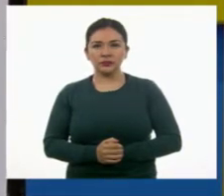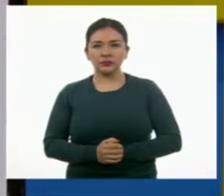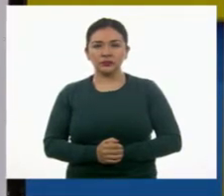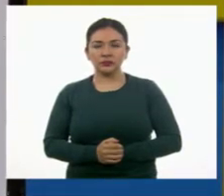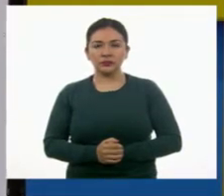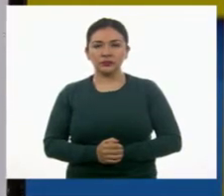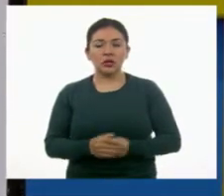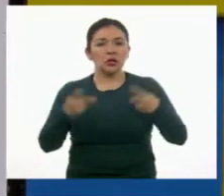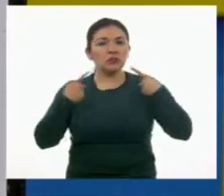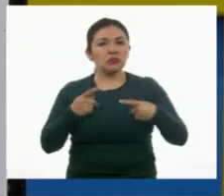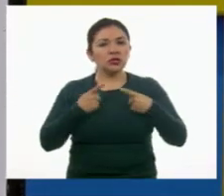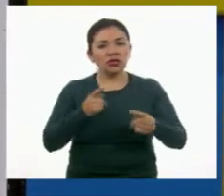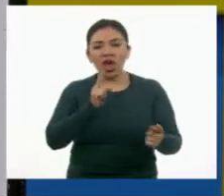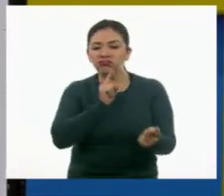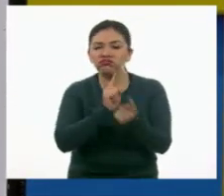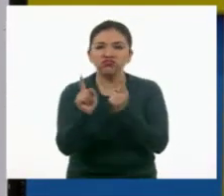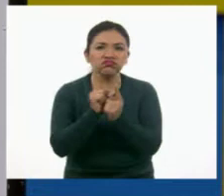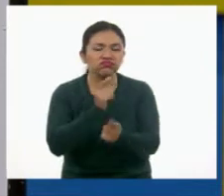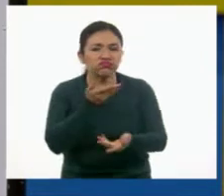Interacción.